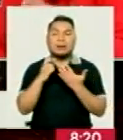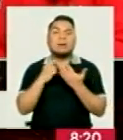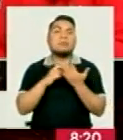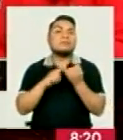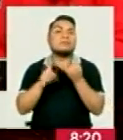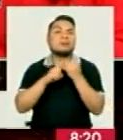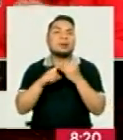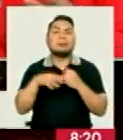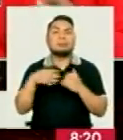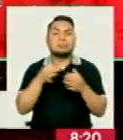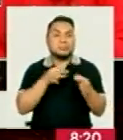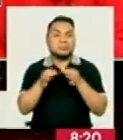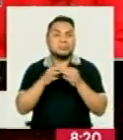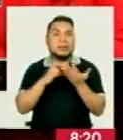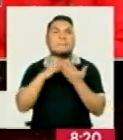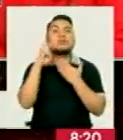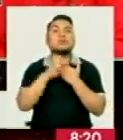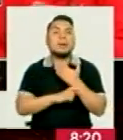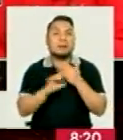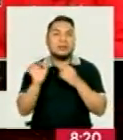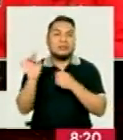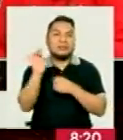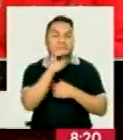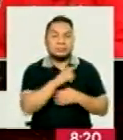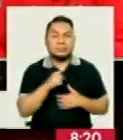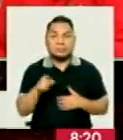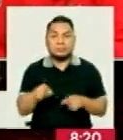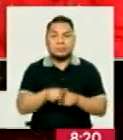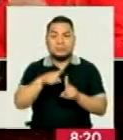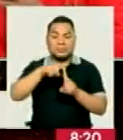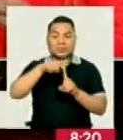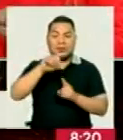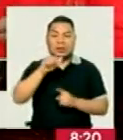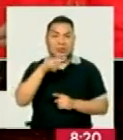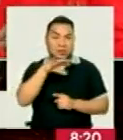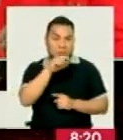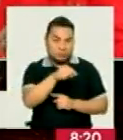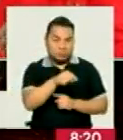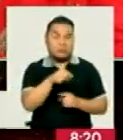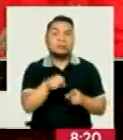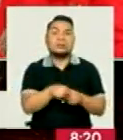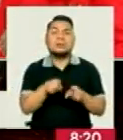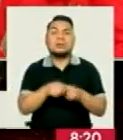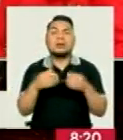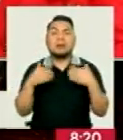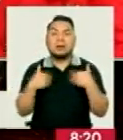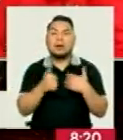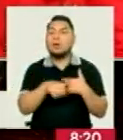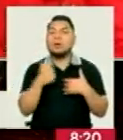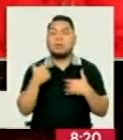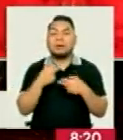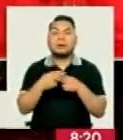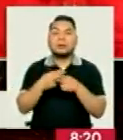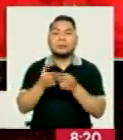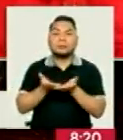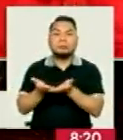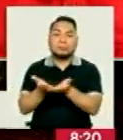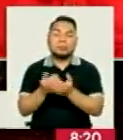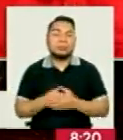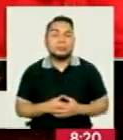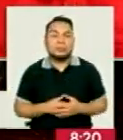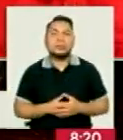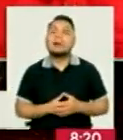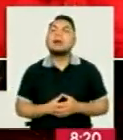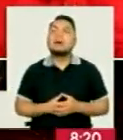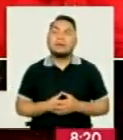que ya lo voy a explicar, tanto las fijas, que son los tambos como ha mencionado, pero también tenemos las itinerantes. De acuerdo. Ahora, cuando hablamos de